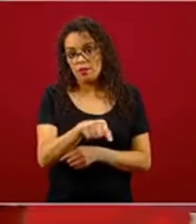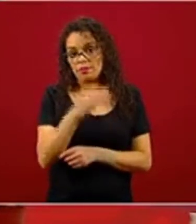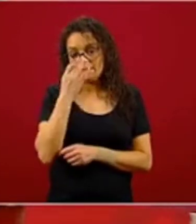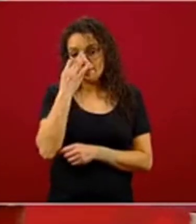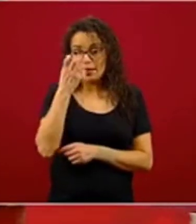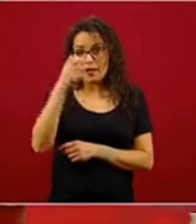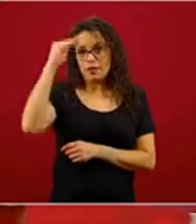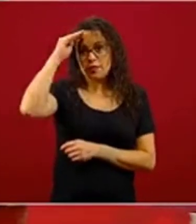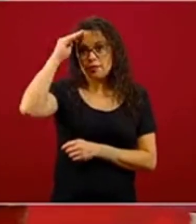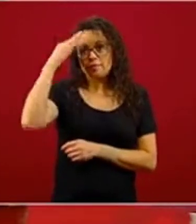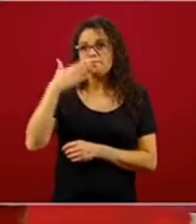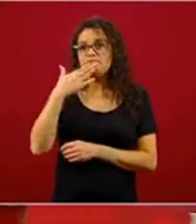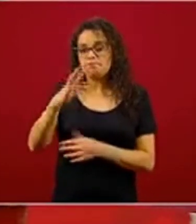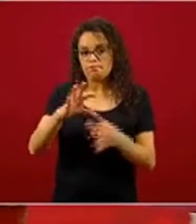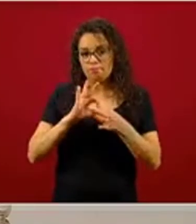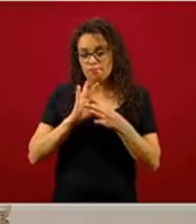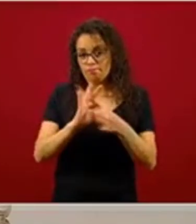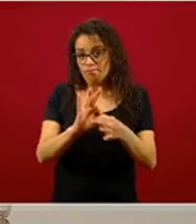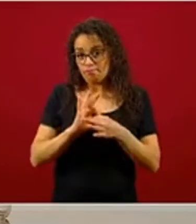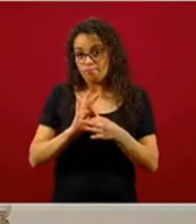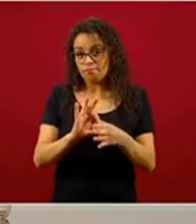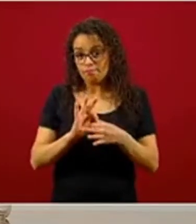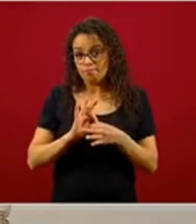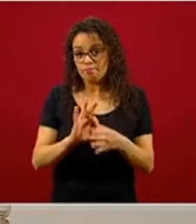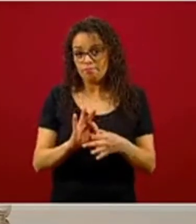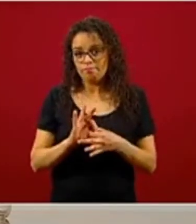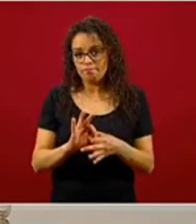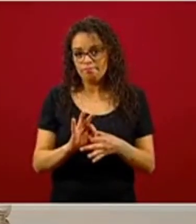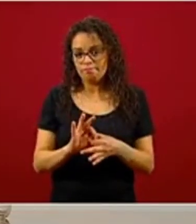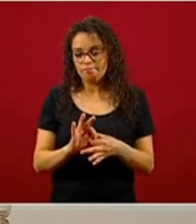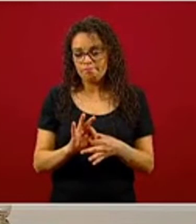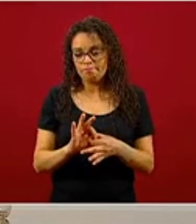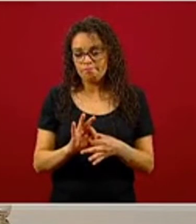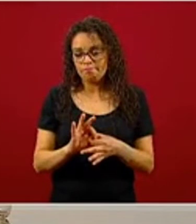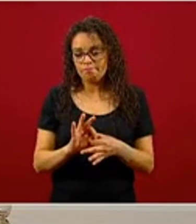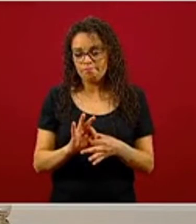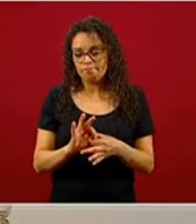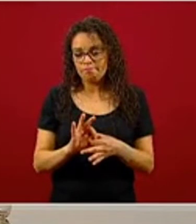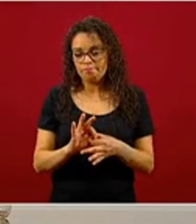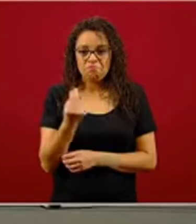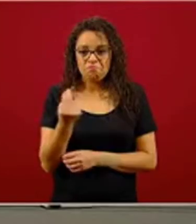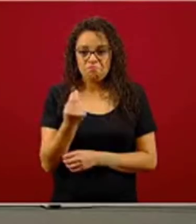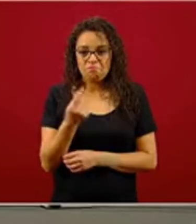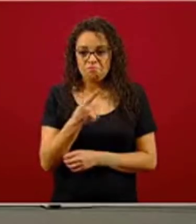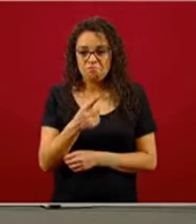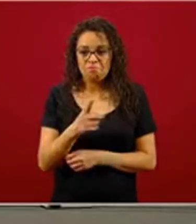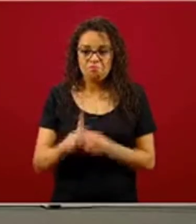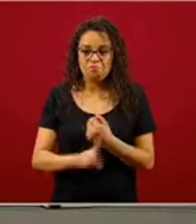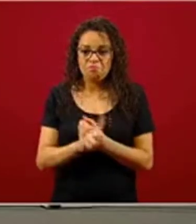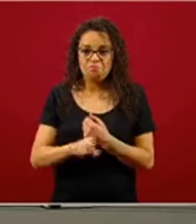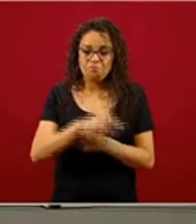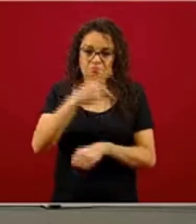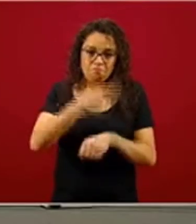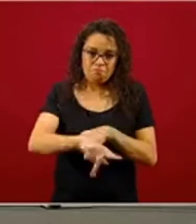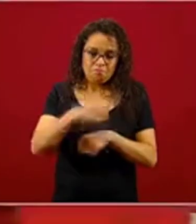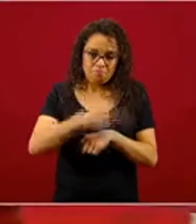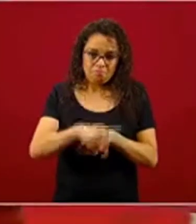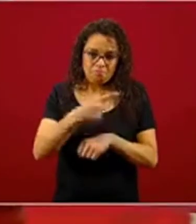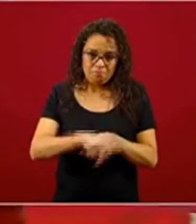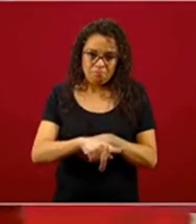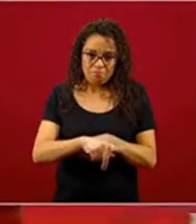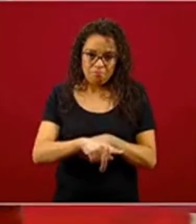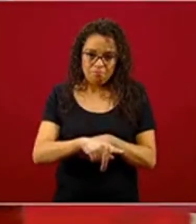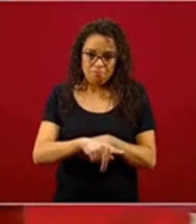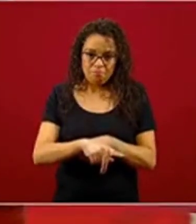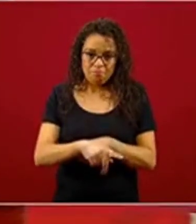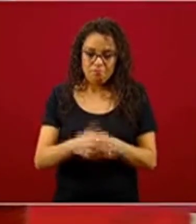de corresponsabilidad, entonces no tendría por qué pasar el tema de la enfermedad del trabajo. Pero tiene que ser así,